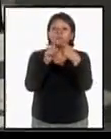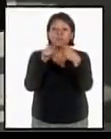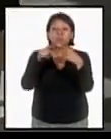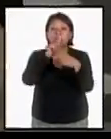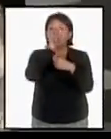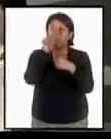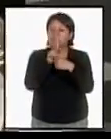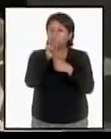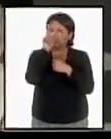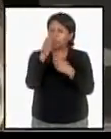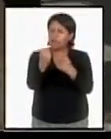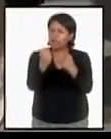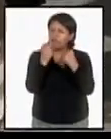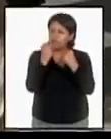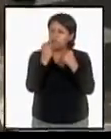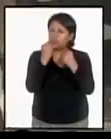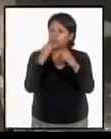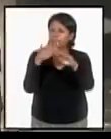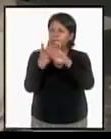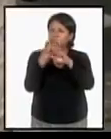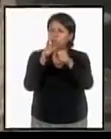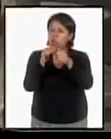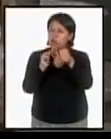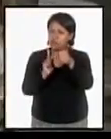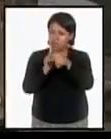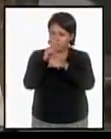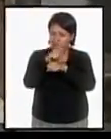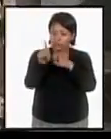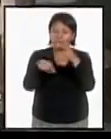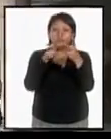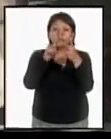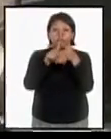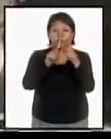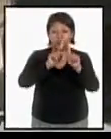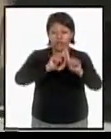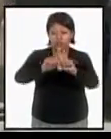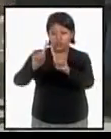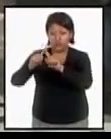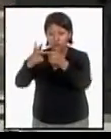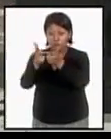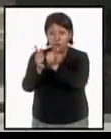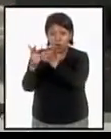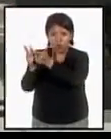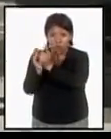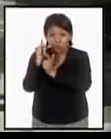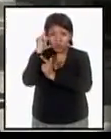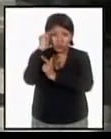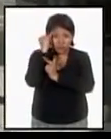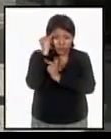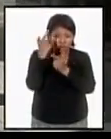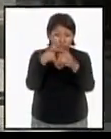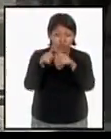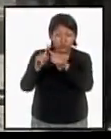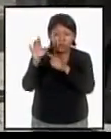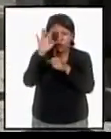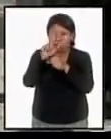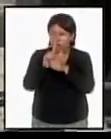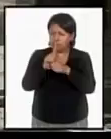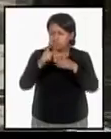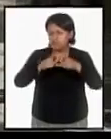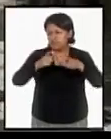país profundamente racista. La segunda, que la diversidad étnica y la diversidad cultural ha